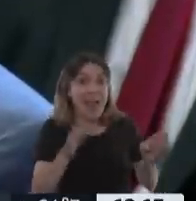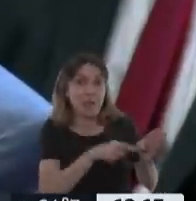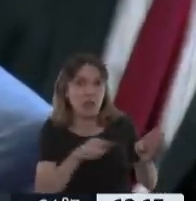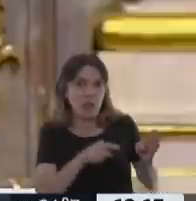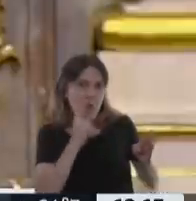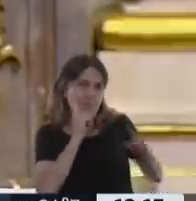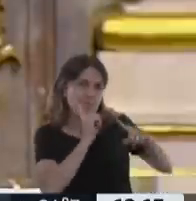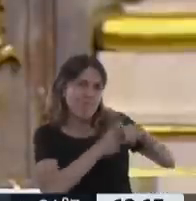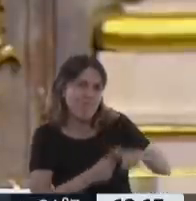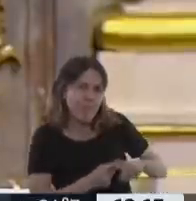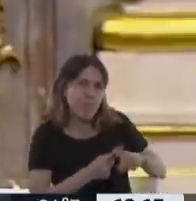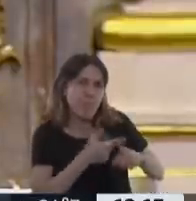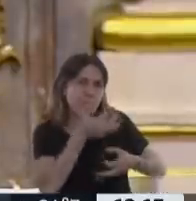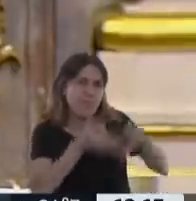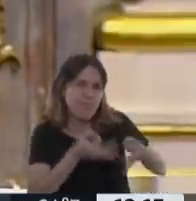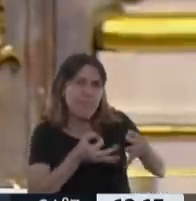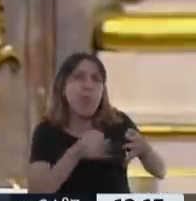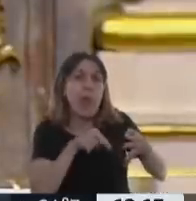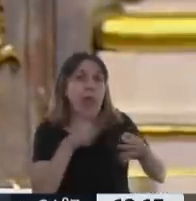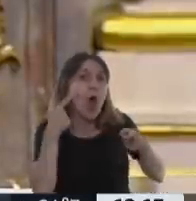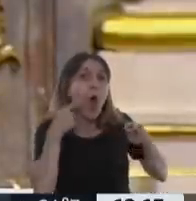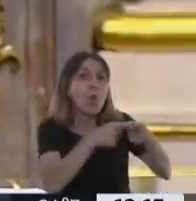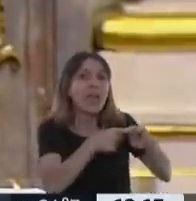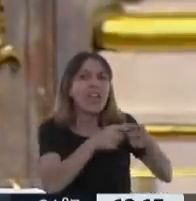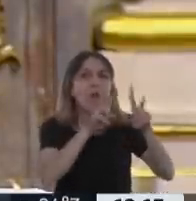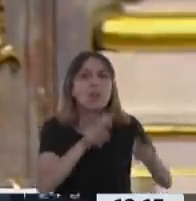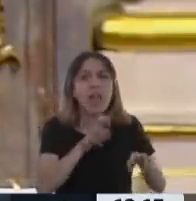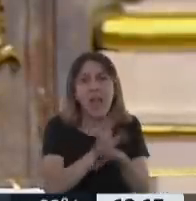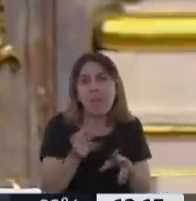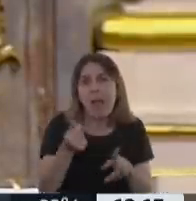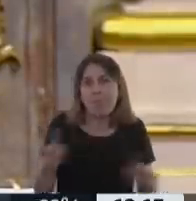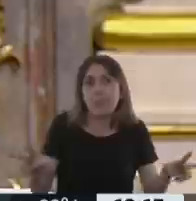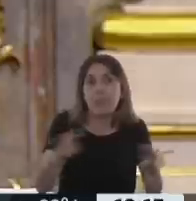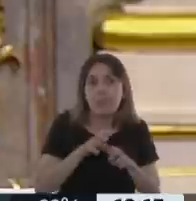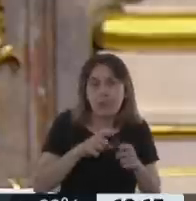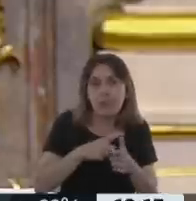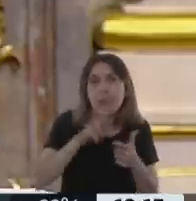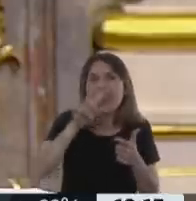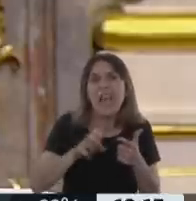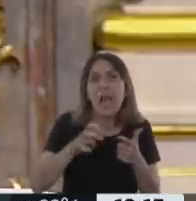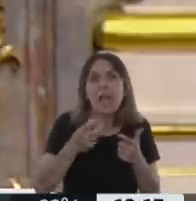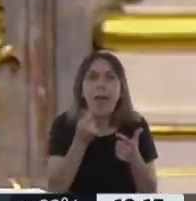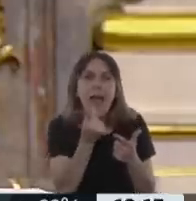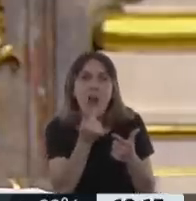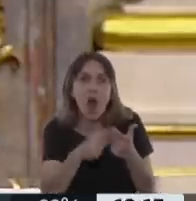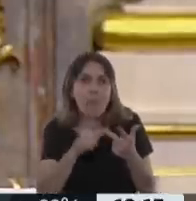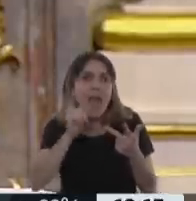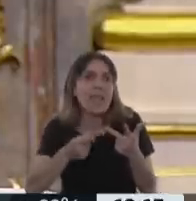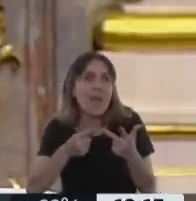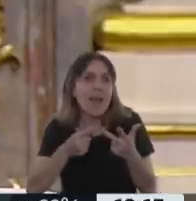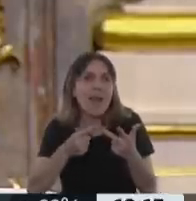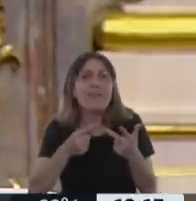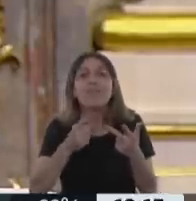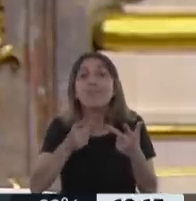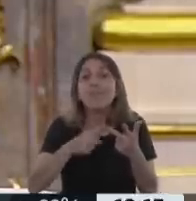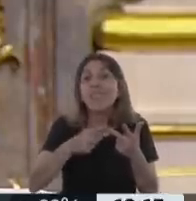que las metas en el plano fiscal en el plano monetario y en el plano de la acumulación